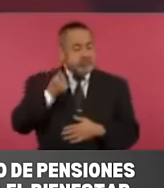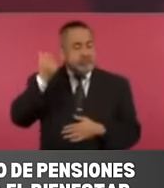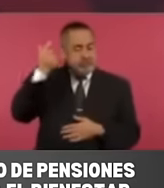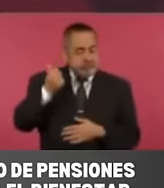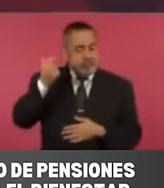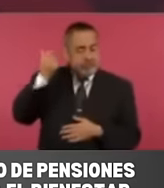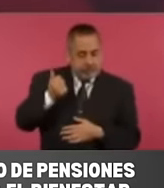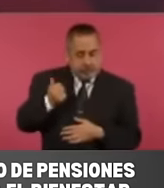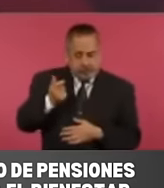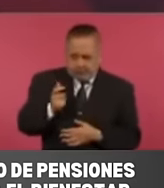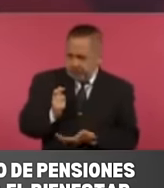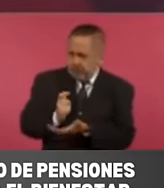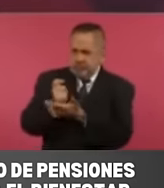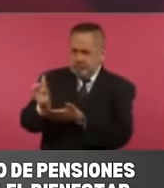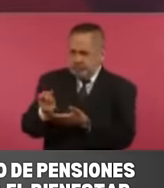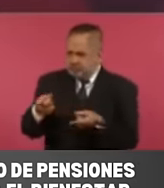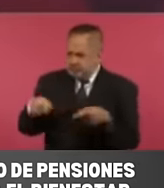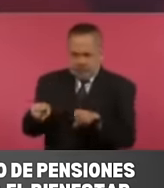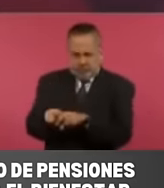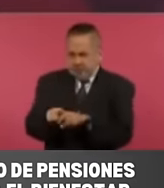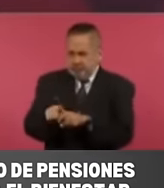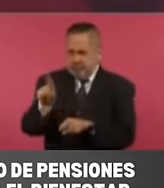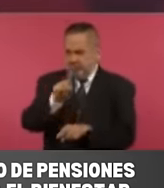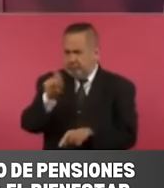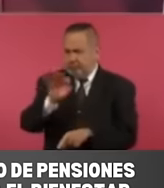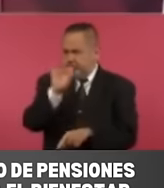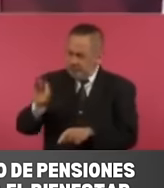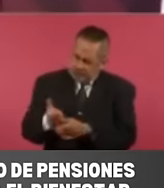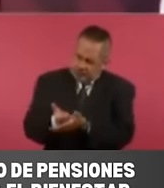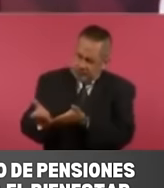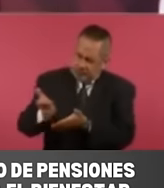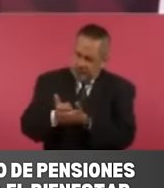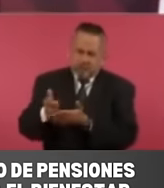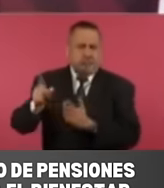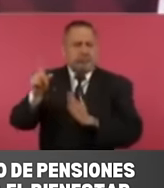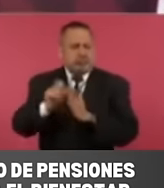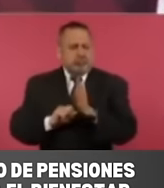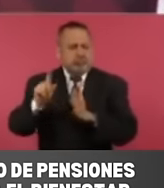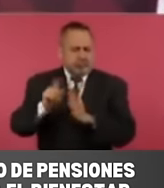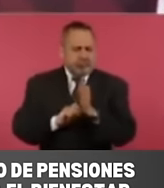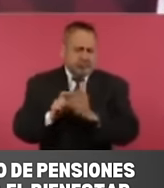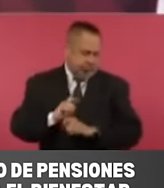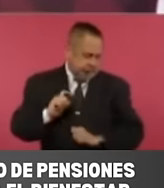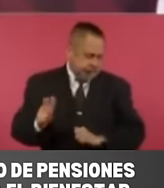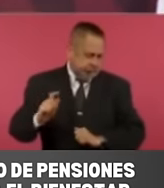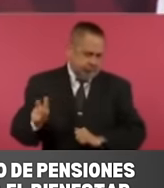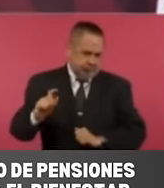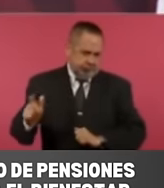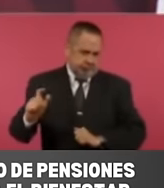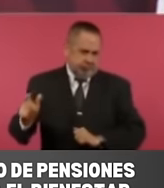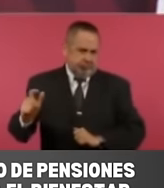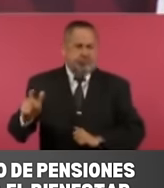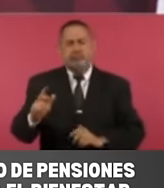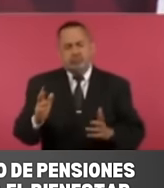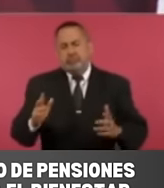compense a los trabajadores. Esto lo estamos planteando